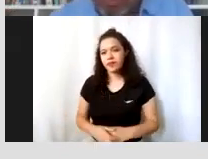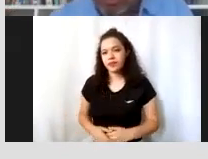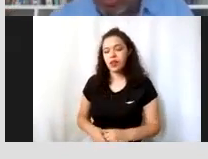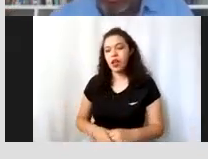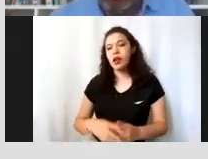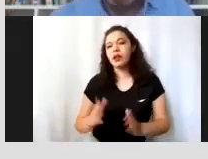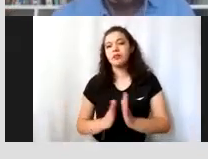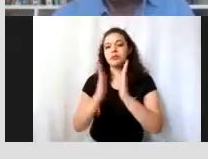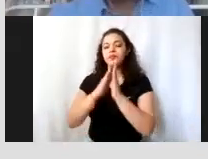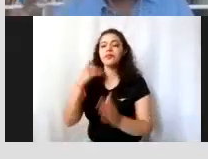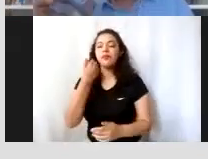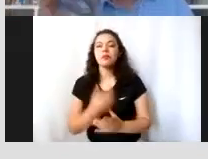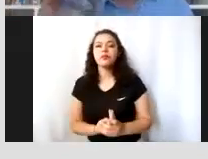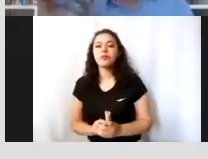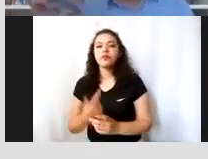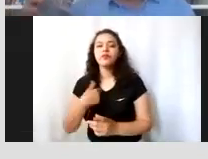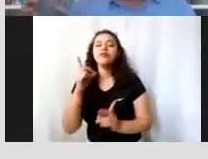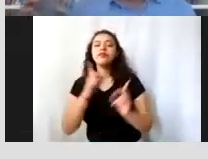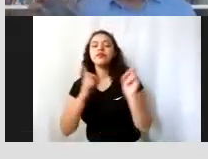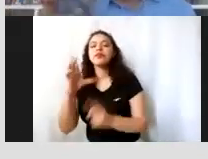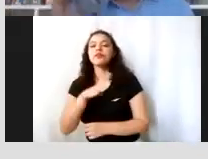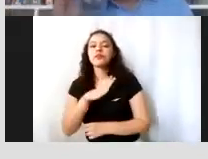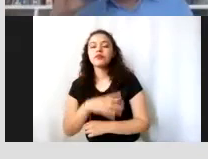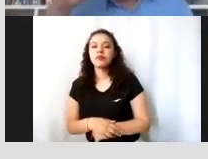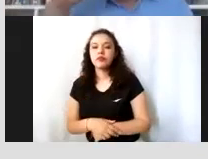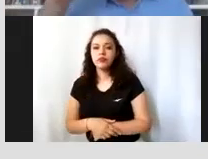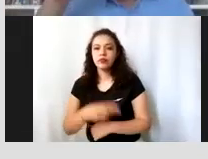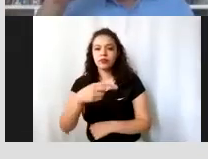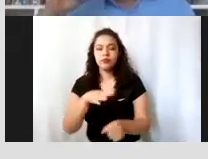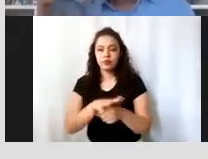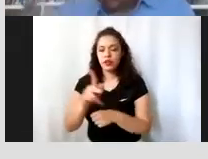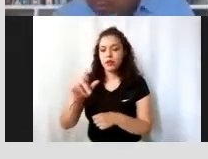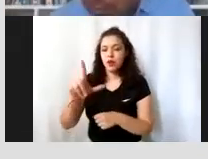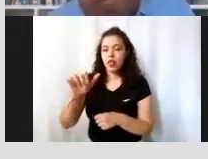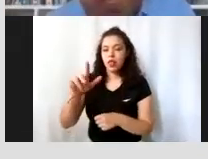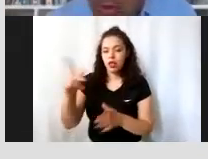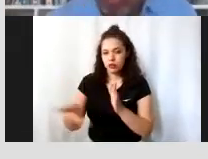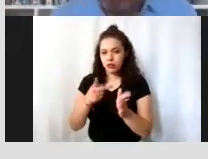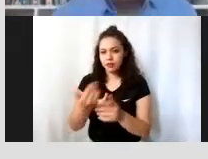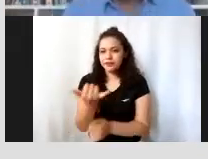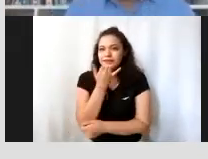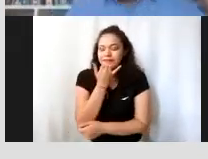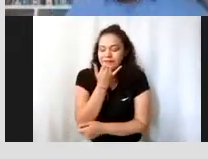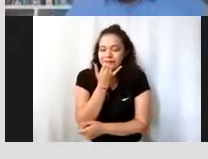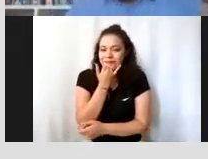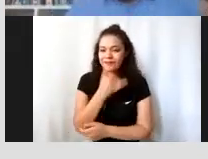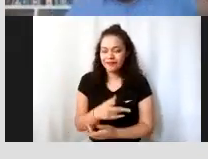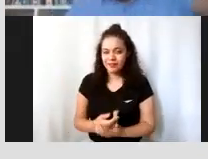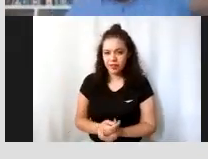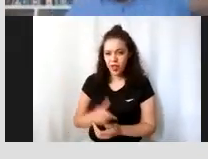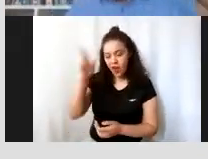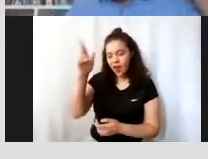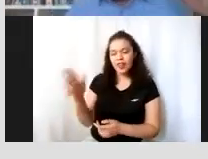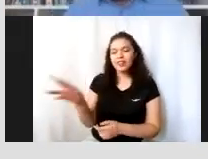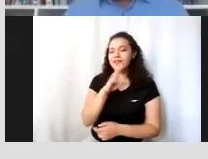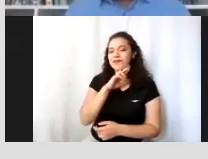Me pareció escuchar una voz. ¿Cuál es tu nombre, perdón? Paulina, de nuevo, lo siento. Hola, Paulina. No te preocupes,